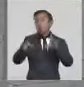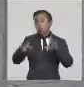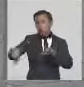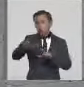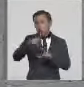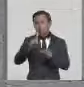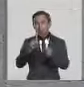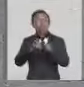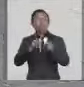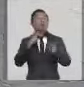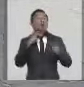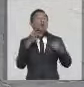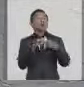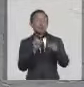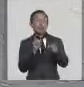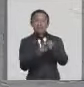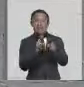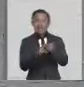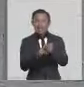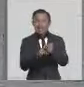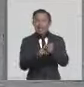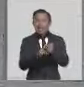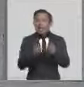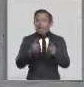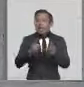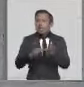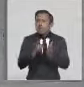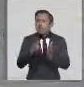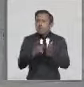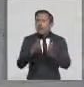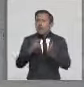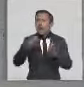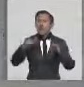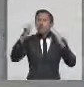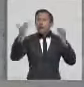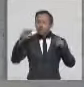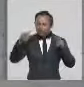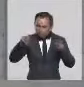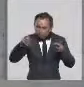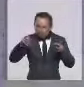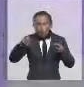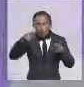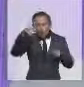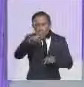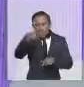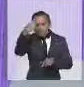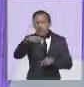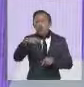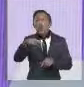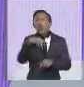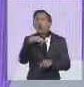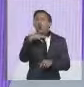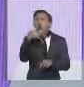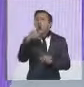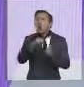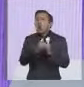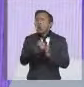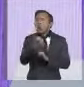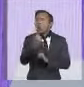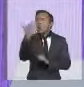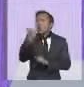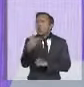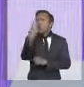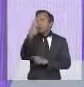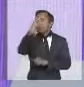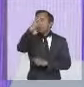vez nos percibimos y se nos percibe como un país más corrupto. Es uno de los principales reclamos de la